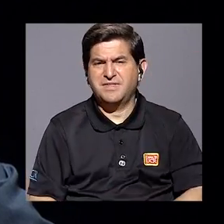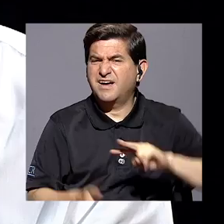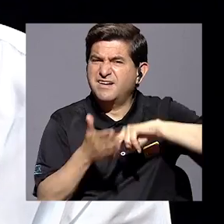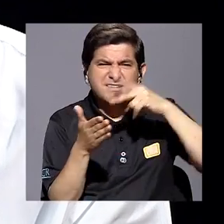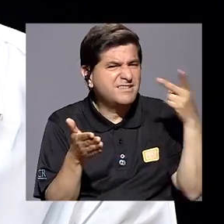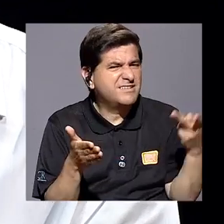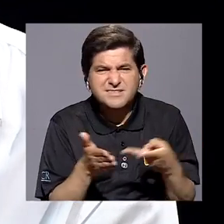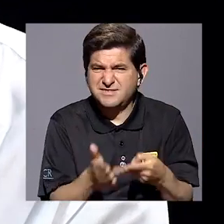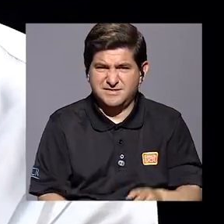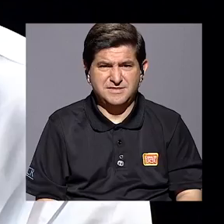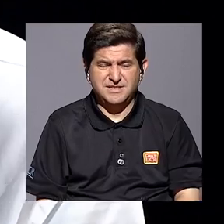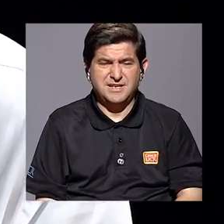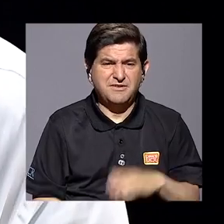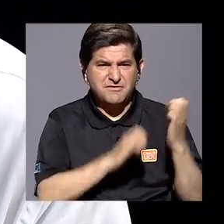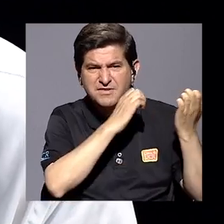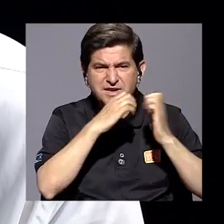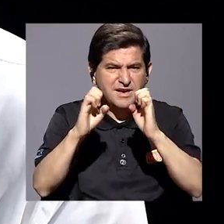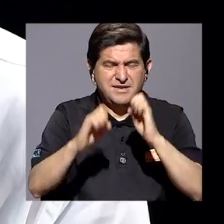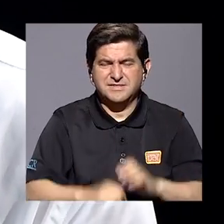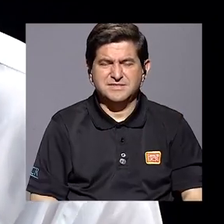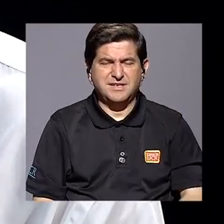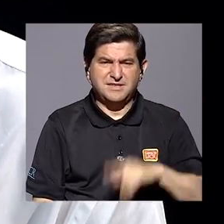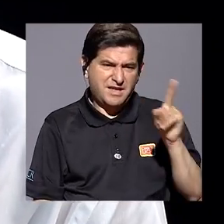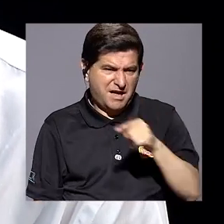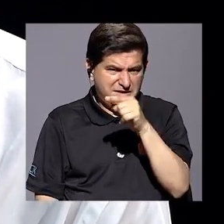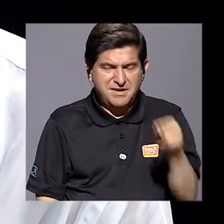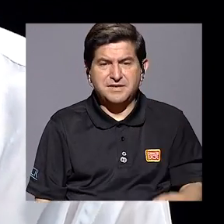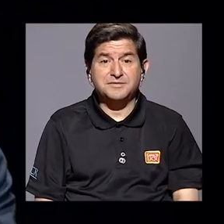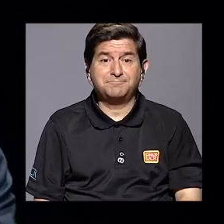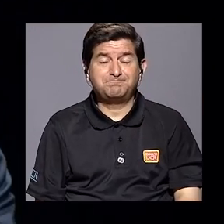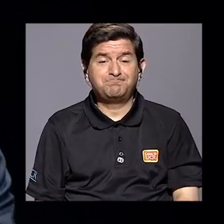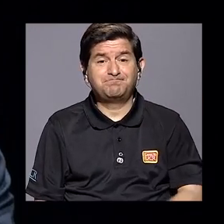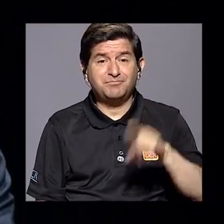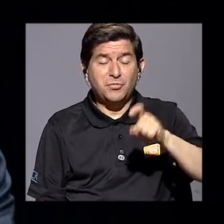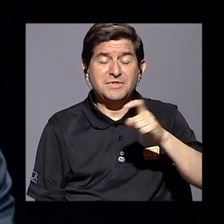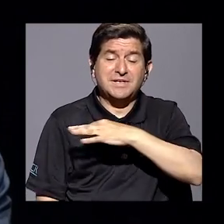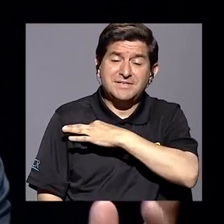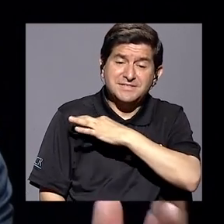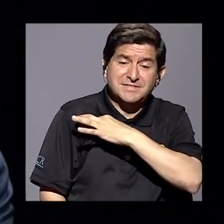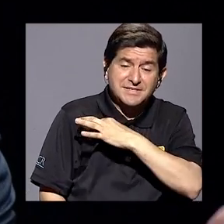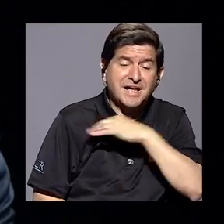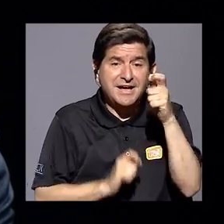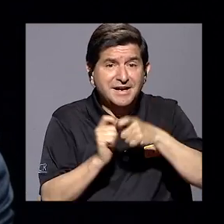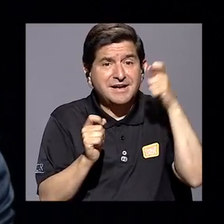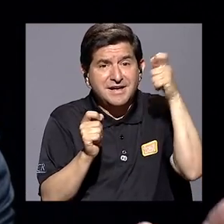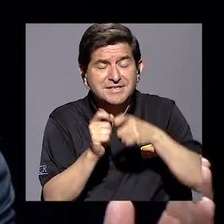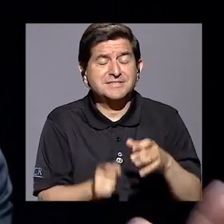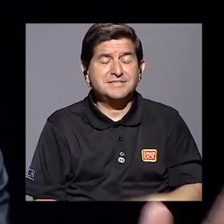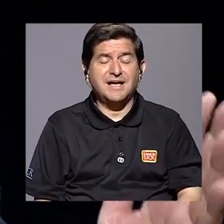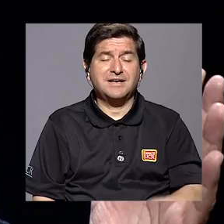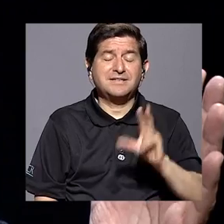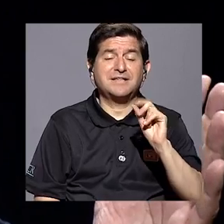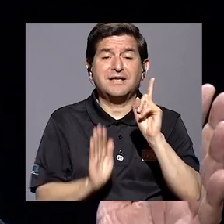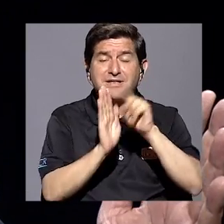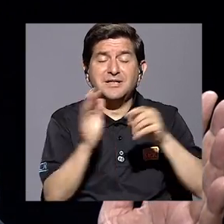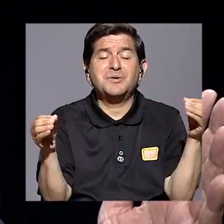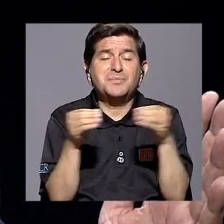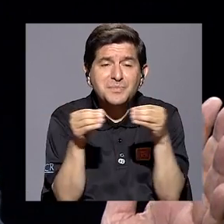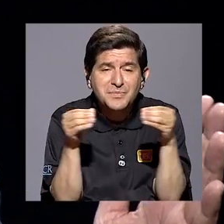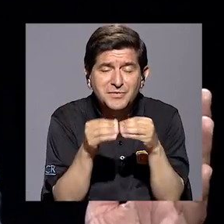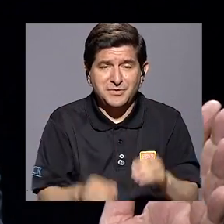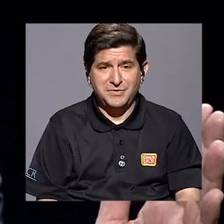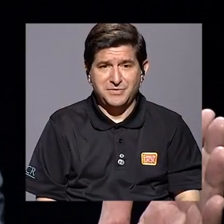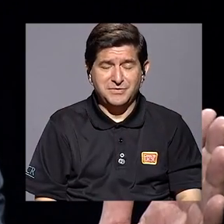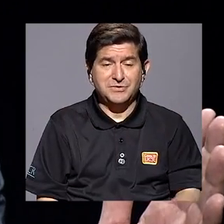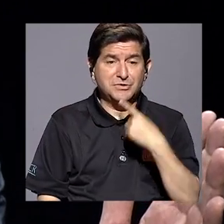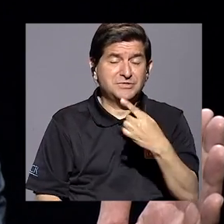convierten en estrategias vamos a demorar un vamos a tener que invitarlos literalmente otros 30 minutos fue que le